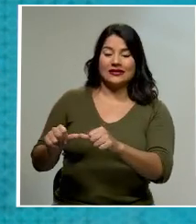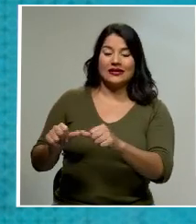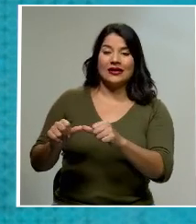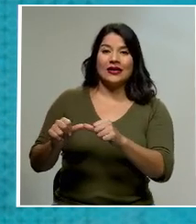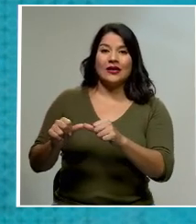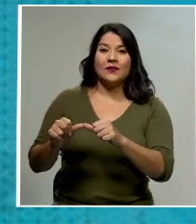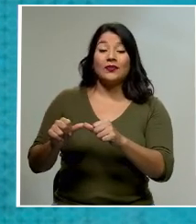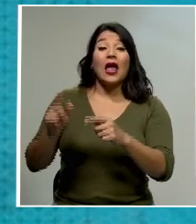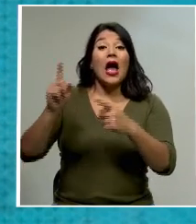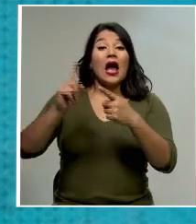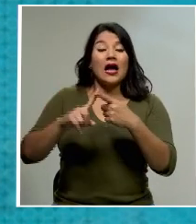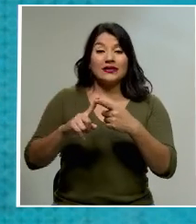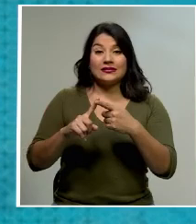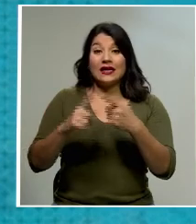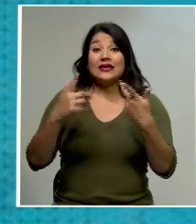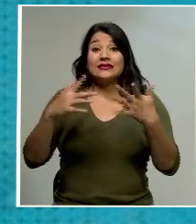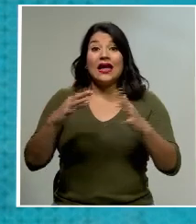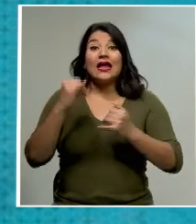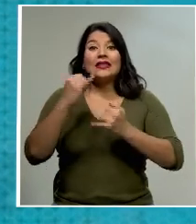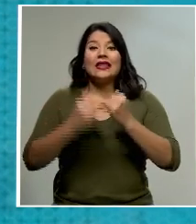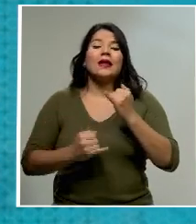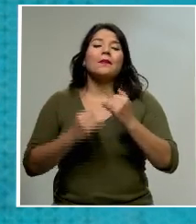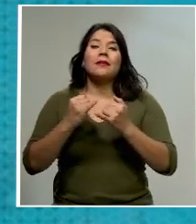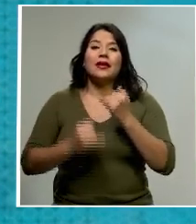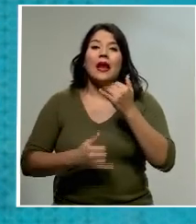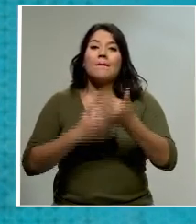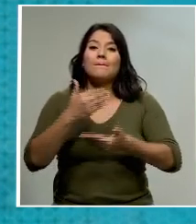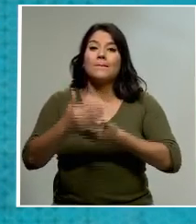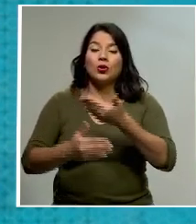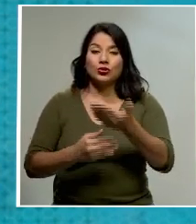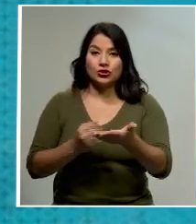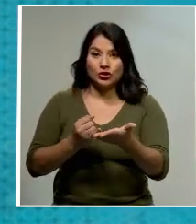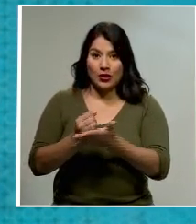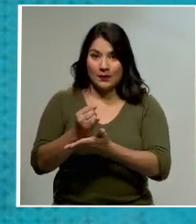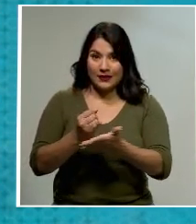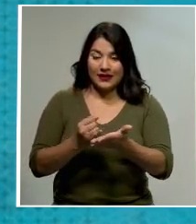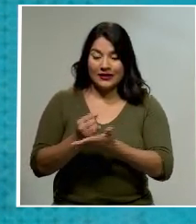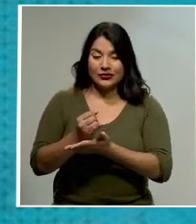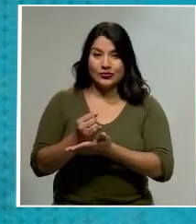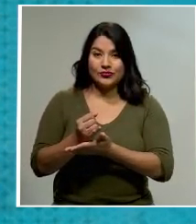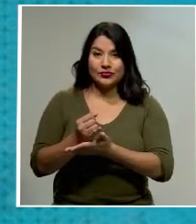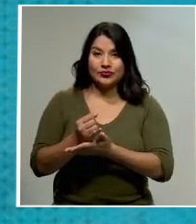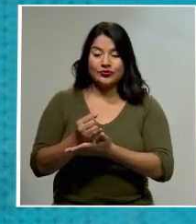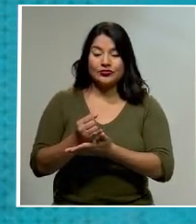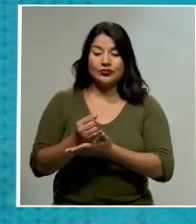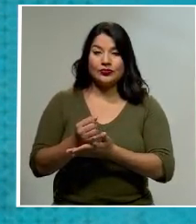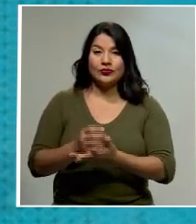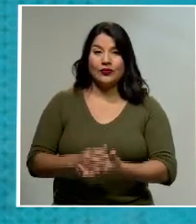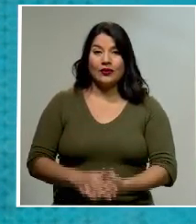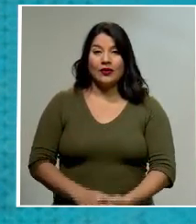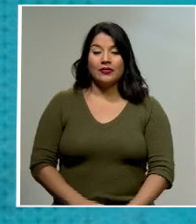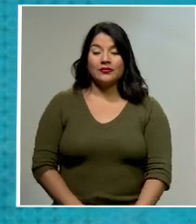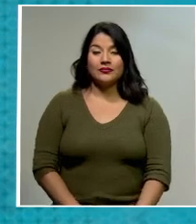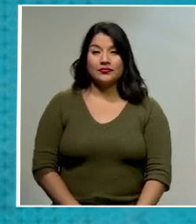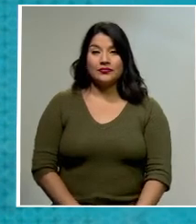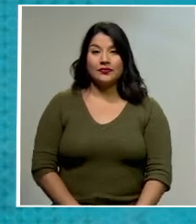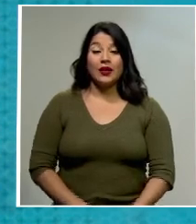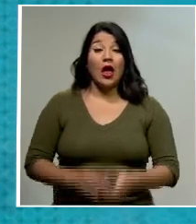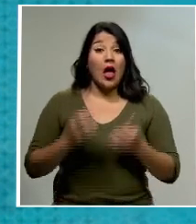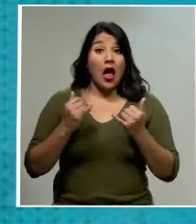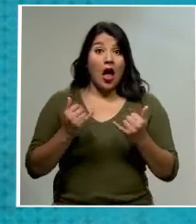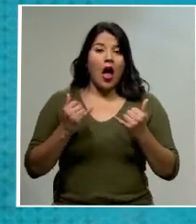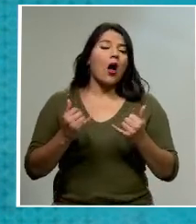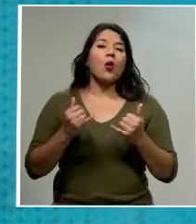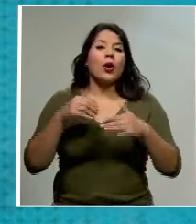General hasta que se termine pues con el proceso de investigación que se